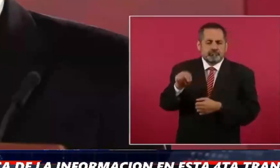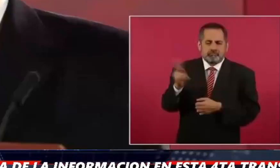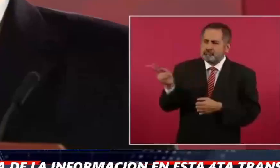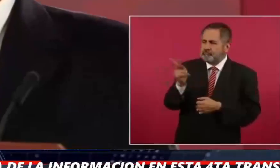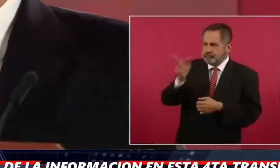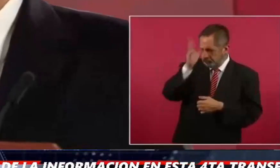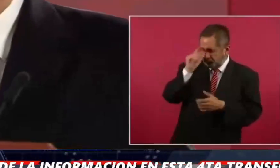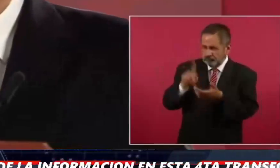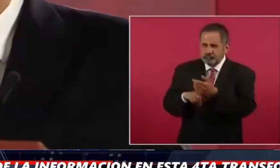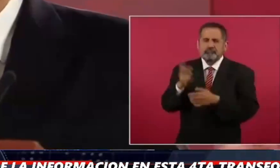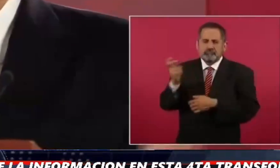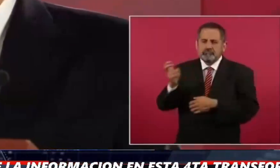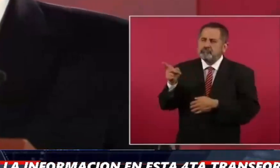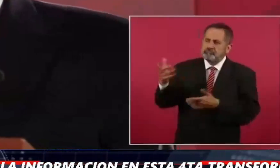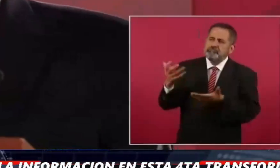que por eso gané.